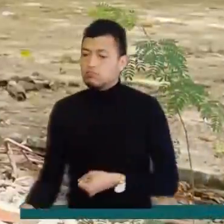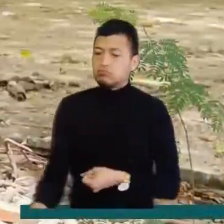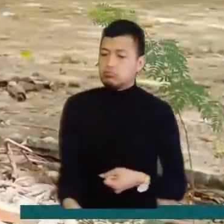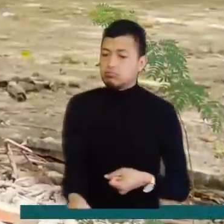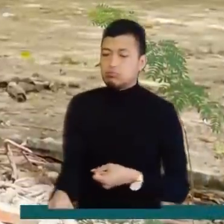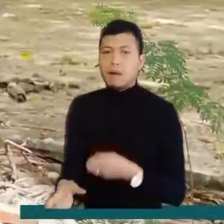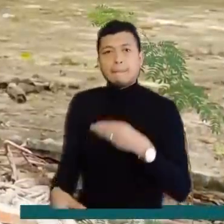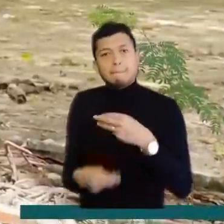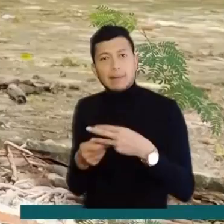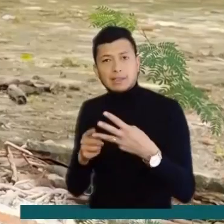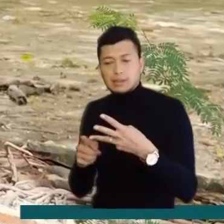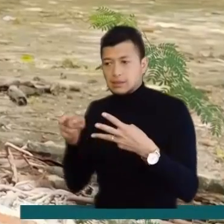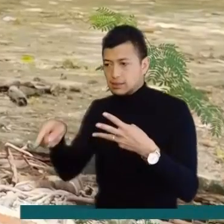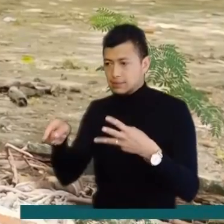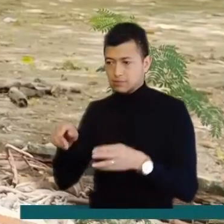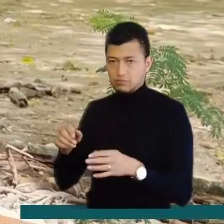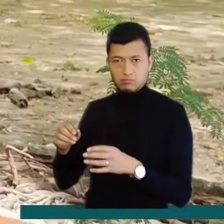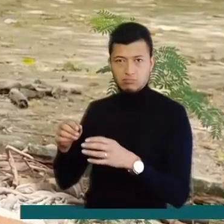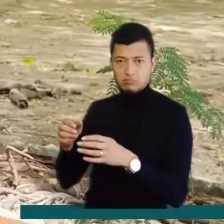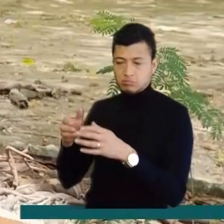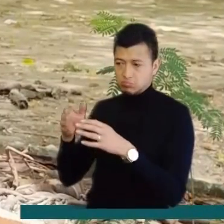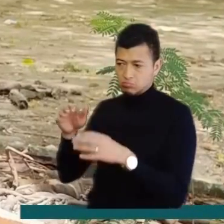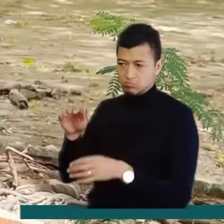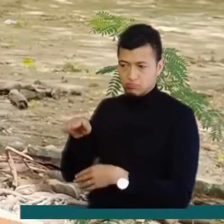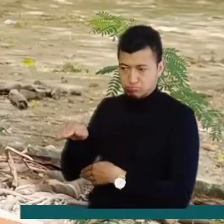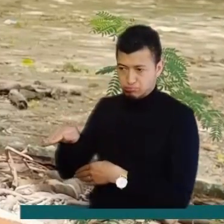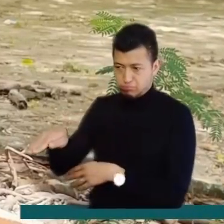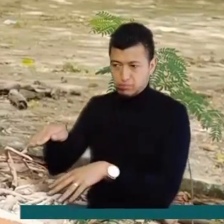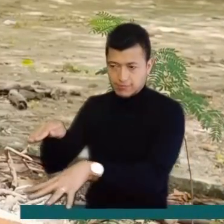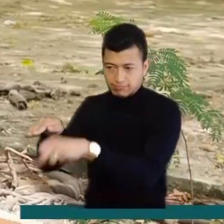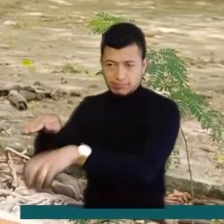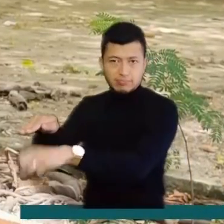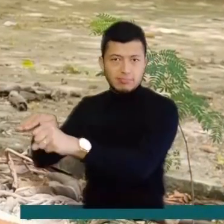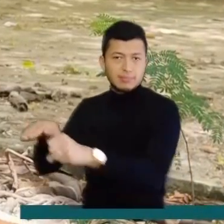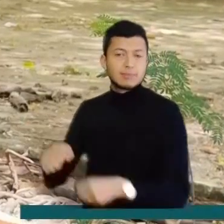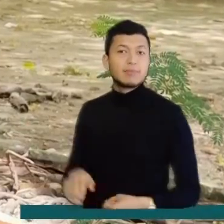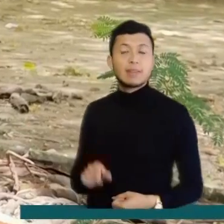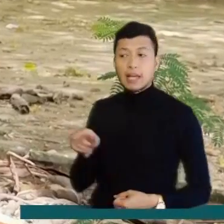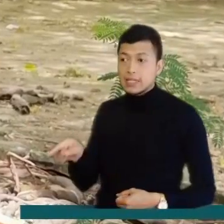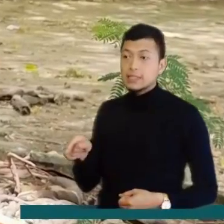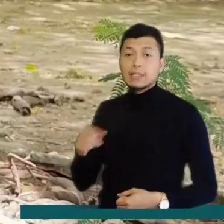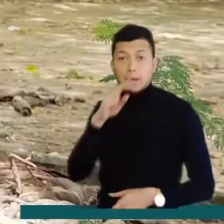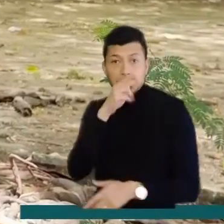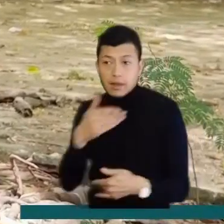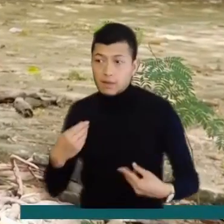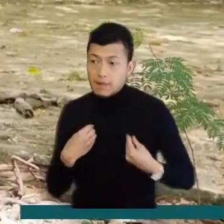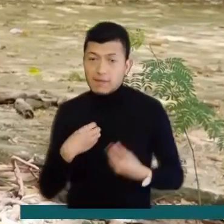labor, muchos campesinos que transitan en zonas veredales y niños que habitan en zonas rurales tienen